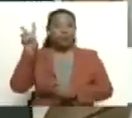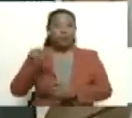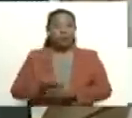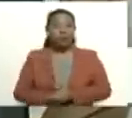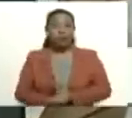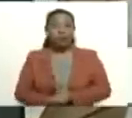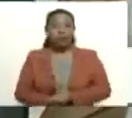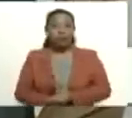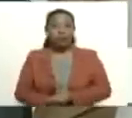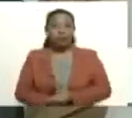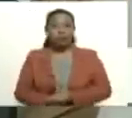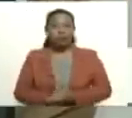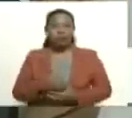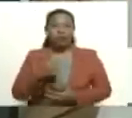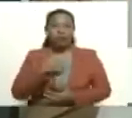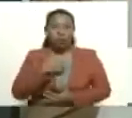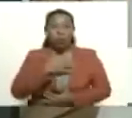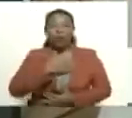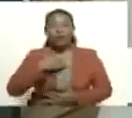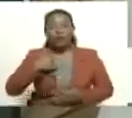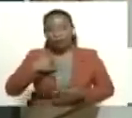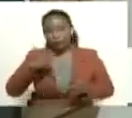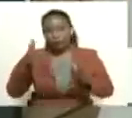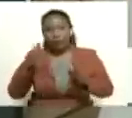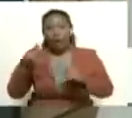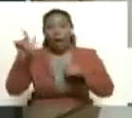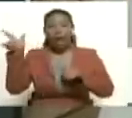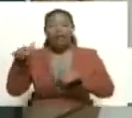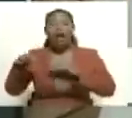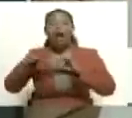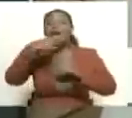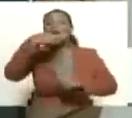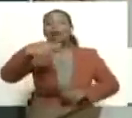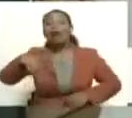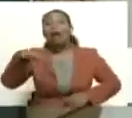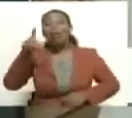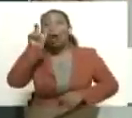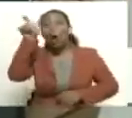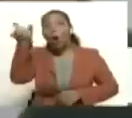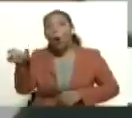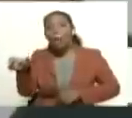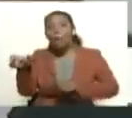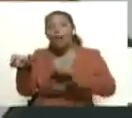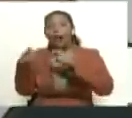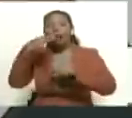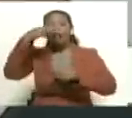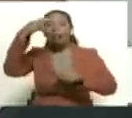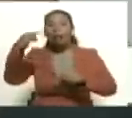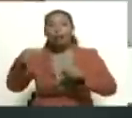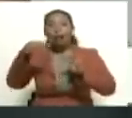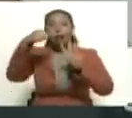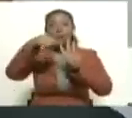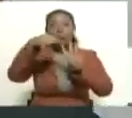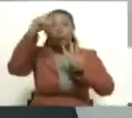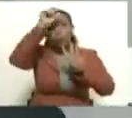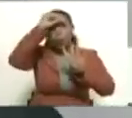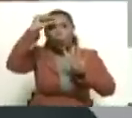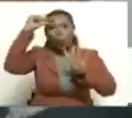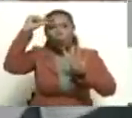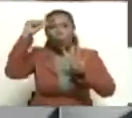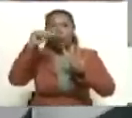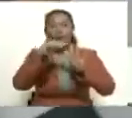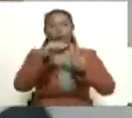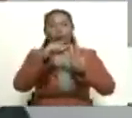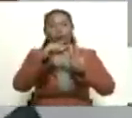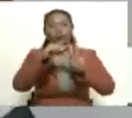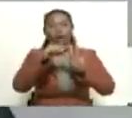Yo quisiera, esta es la rata de Smolansky con la rata de Vecchio, con la rata de Julio Borges, pero yo quisiera es que le